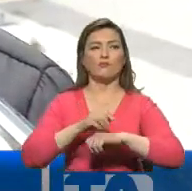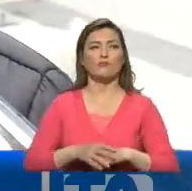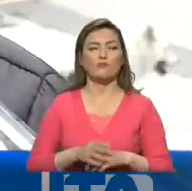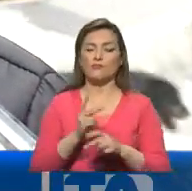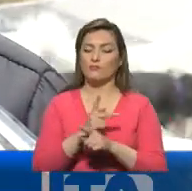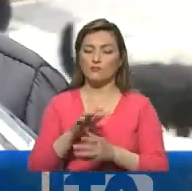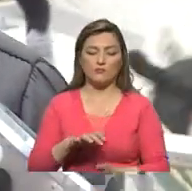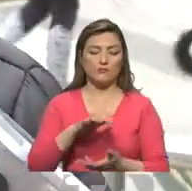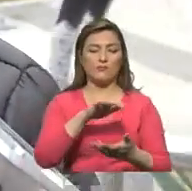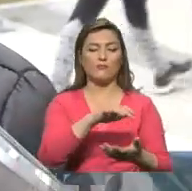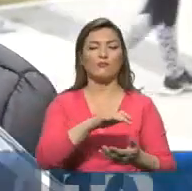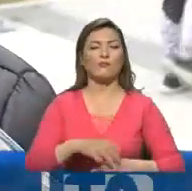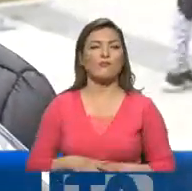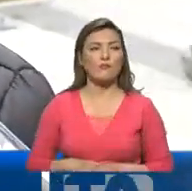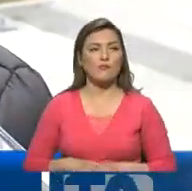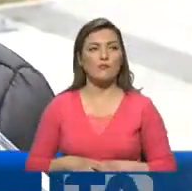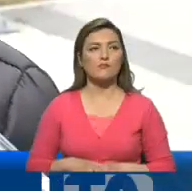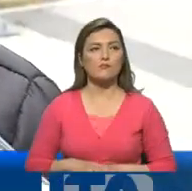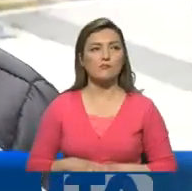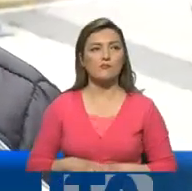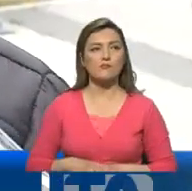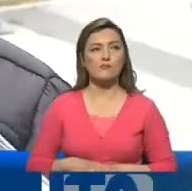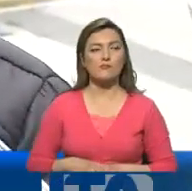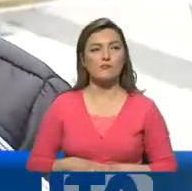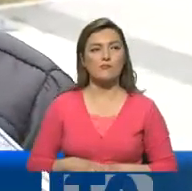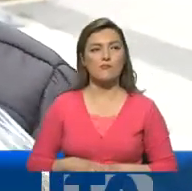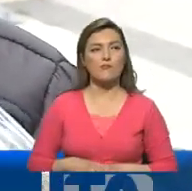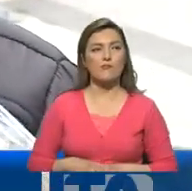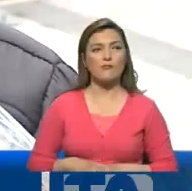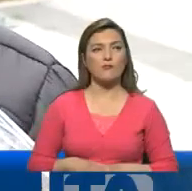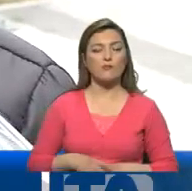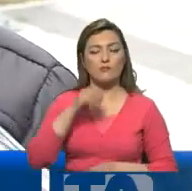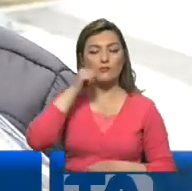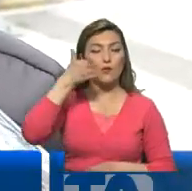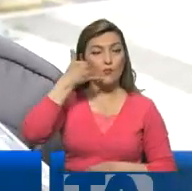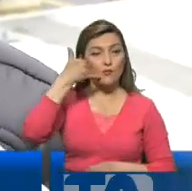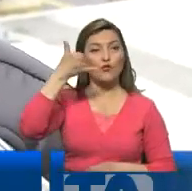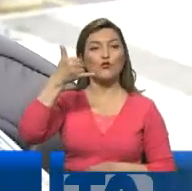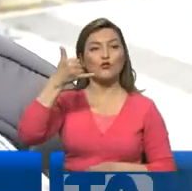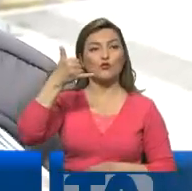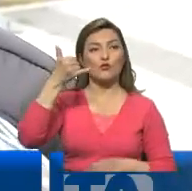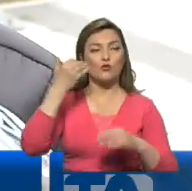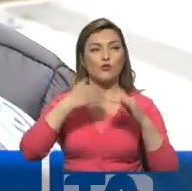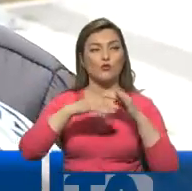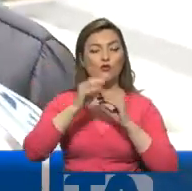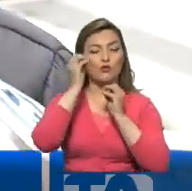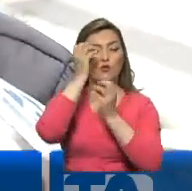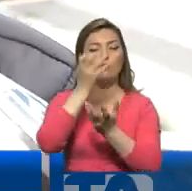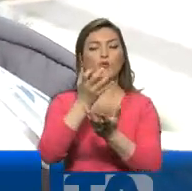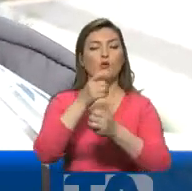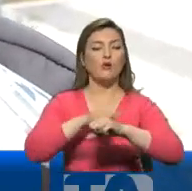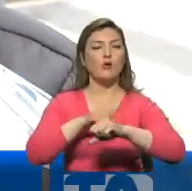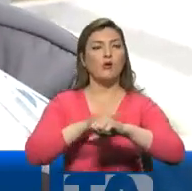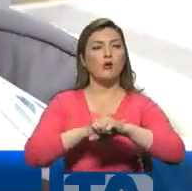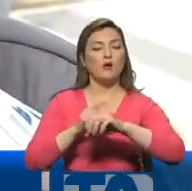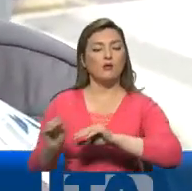insumos necesarios para que le lleven a mi pariente y el día de mañana a través de llamada telefónica o de correo pues nos informan a qué hora